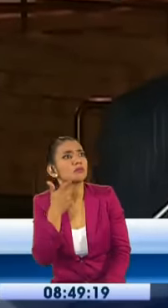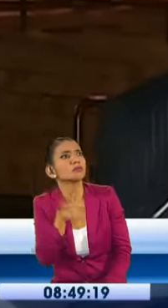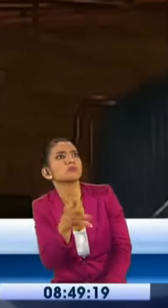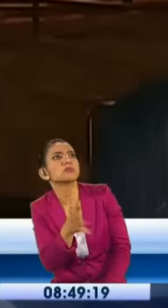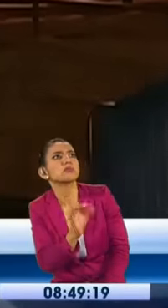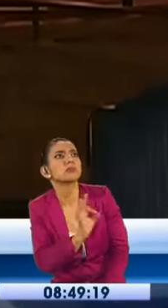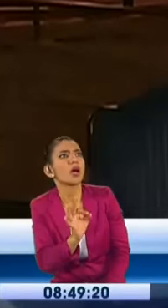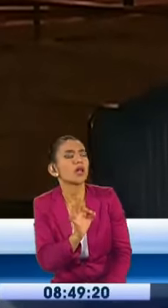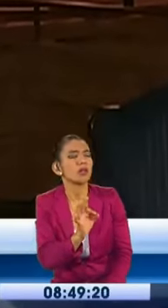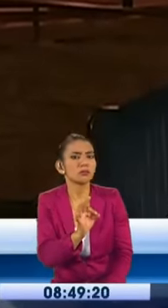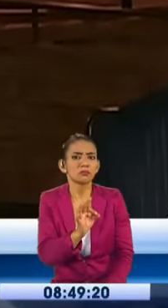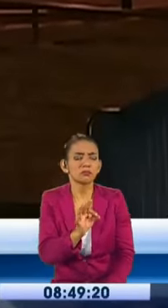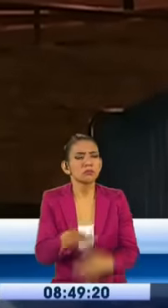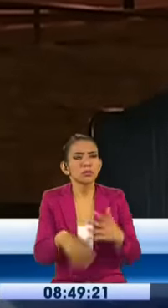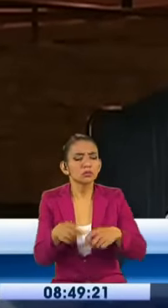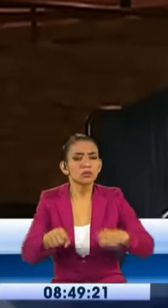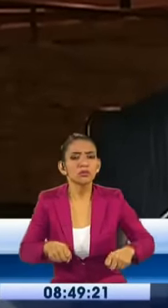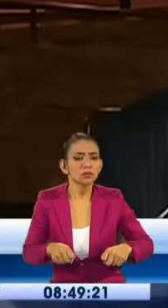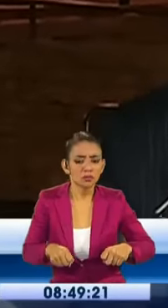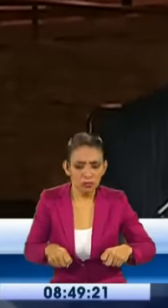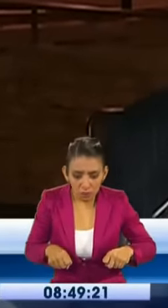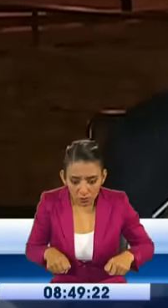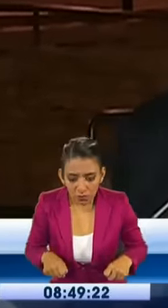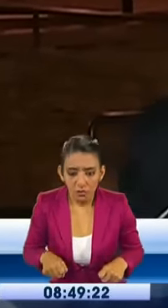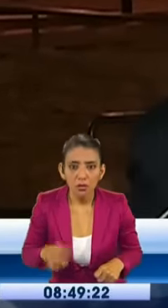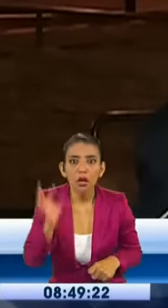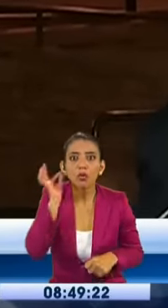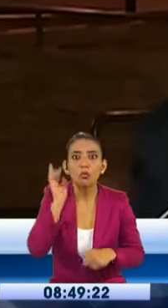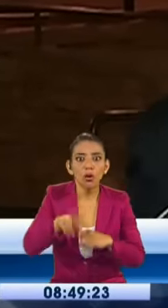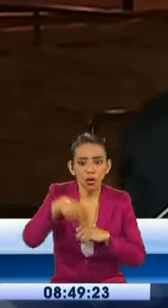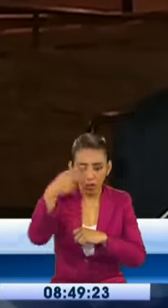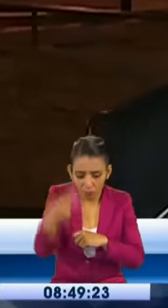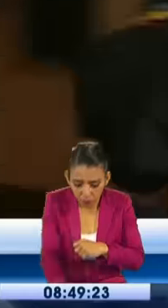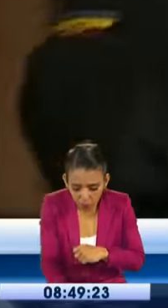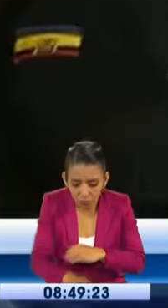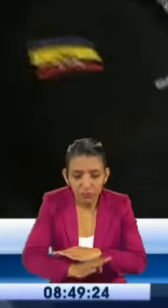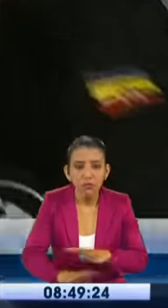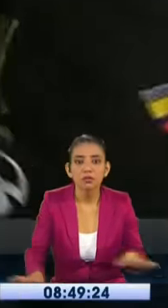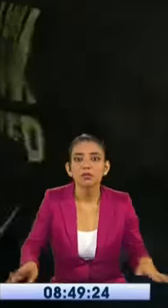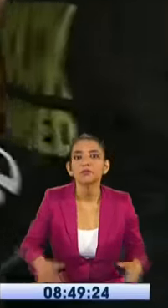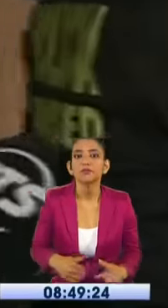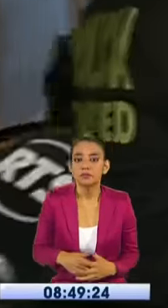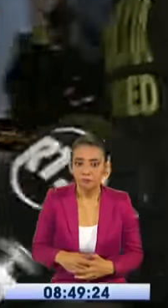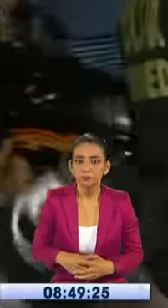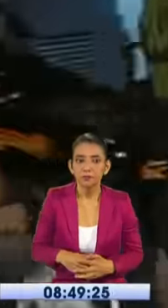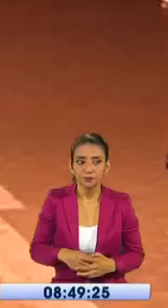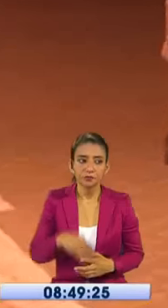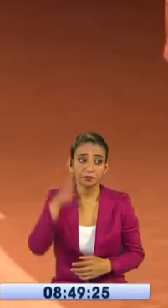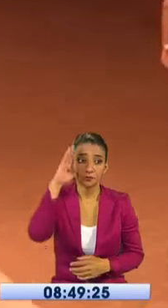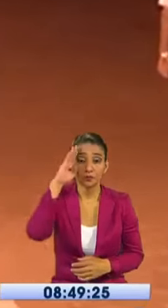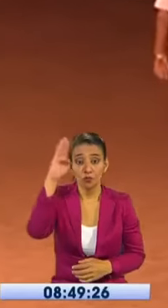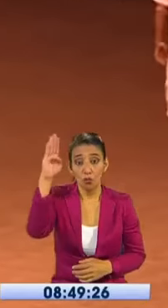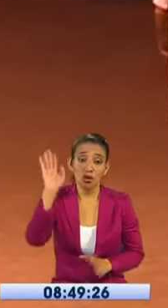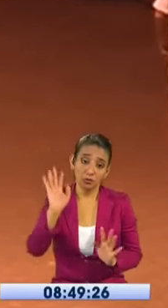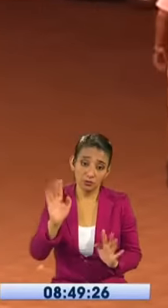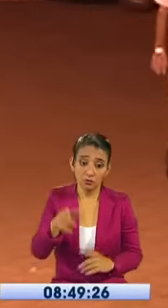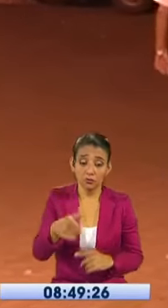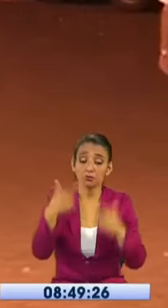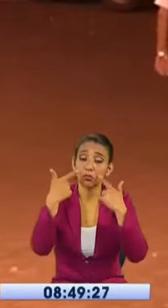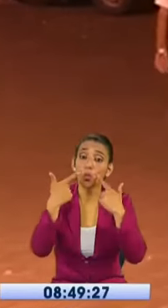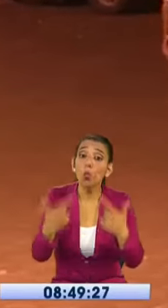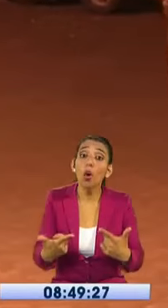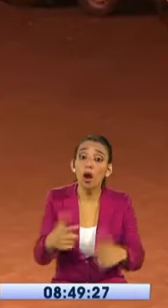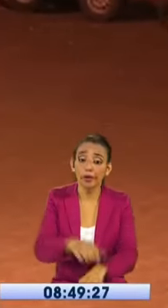vio, han pasado la baranda y han visto que la señora se encontraba abajo ya. La policía retuvo para investigaciones a la